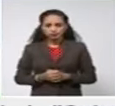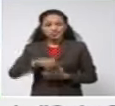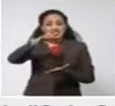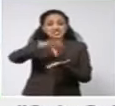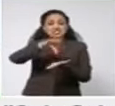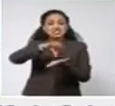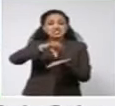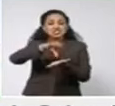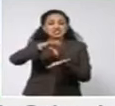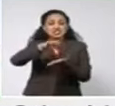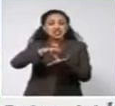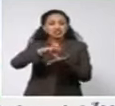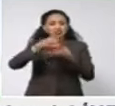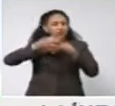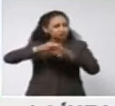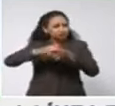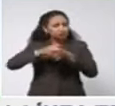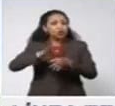Inmunología Molecular